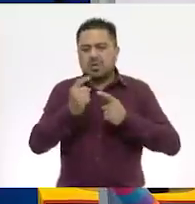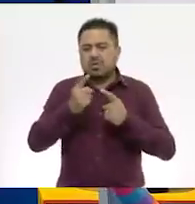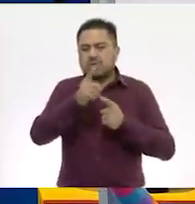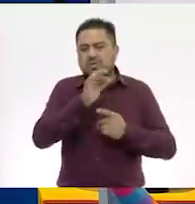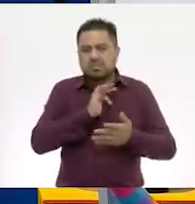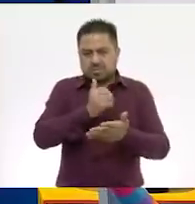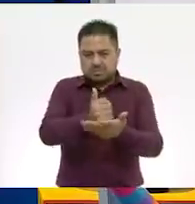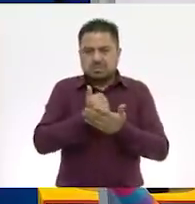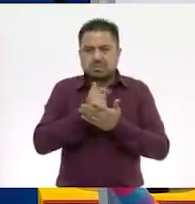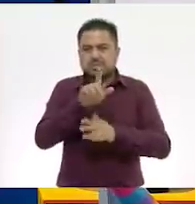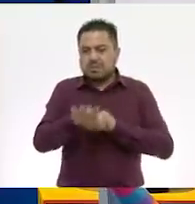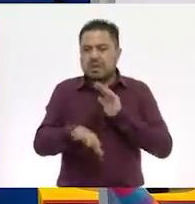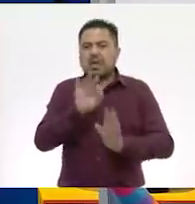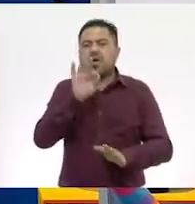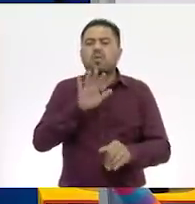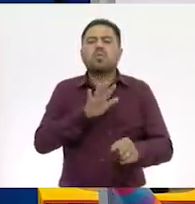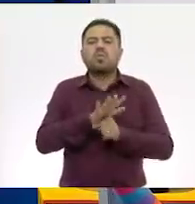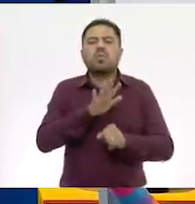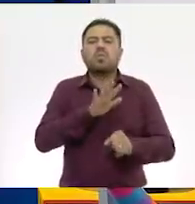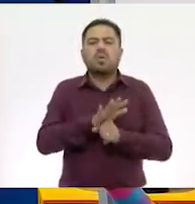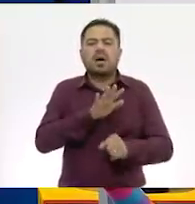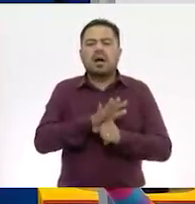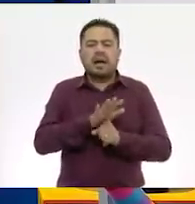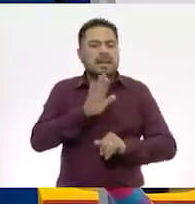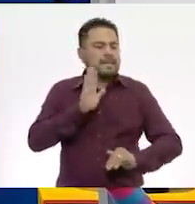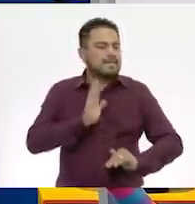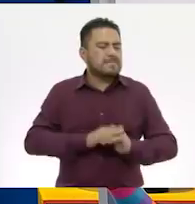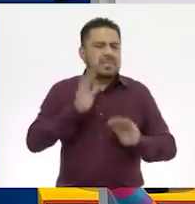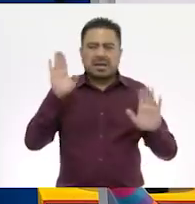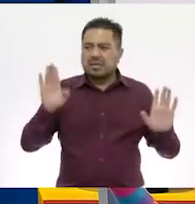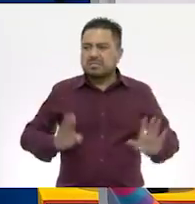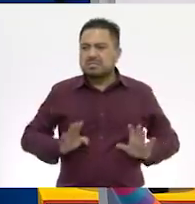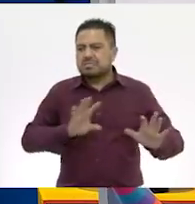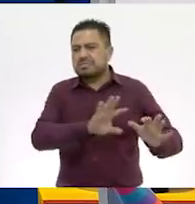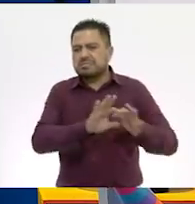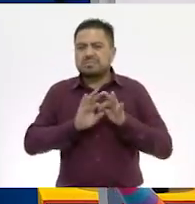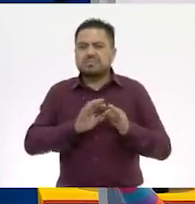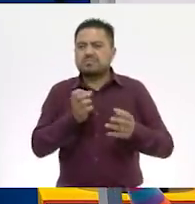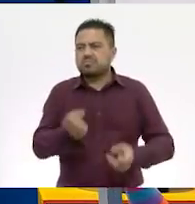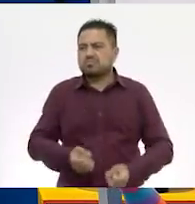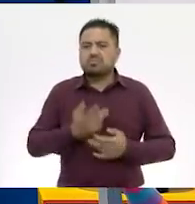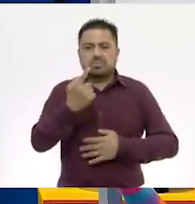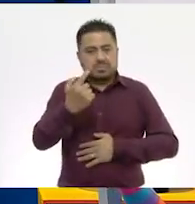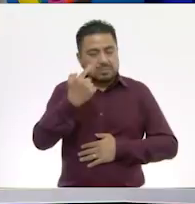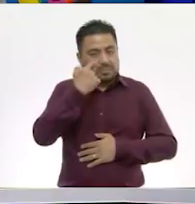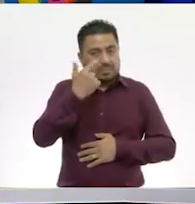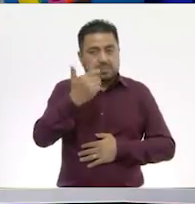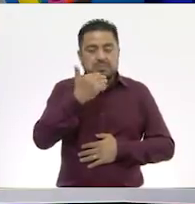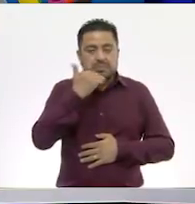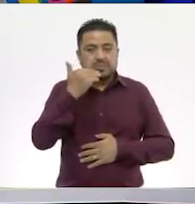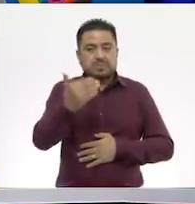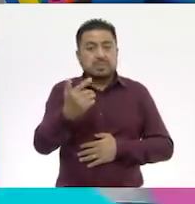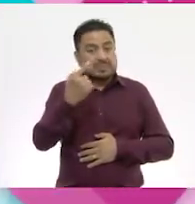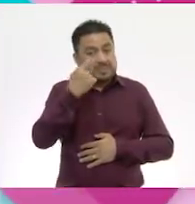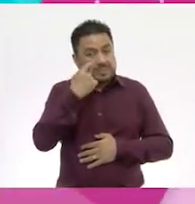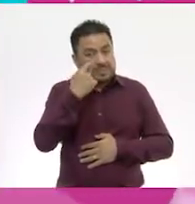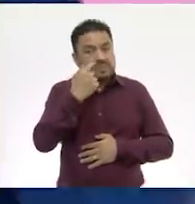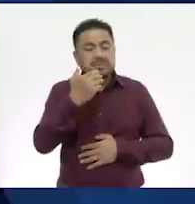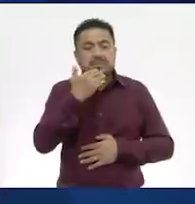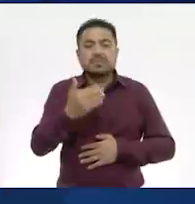me ayudarán a elegir cuál será el más adecuado para esta fábula. Fíjense bien,